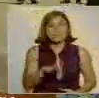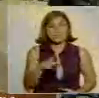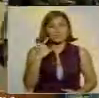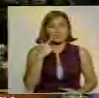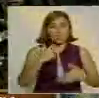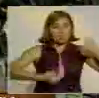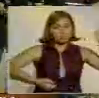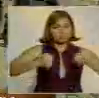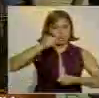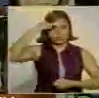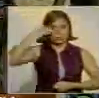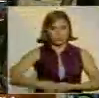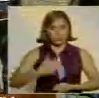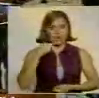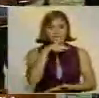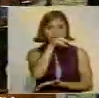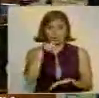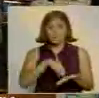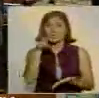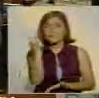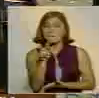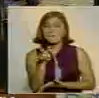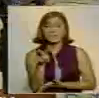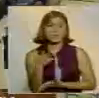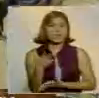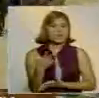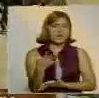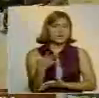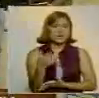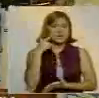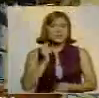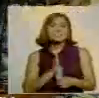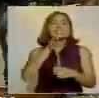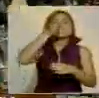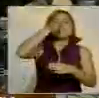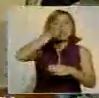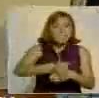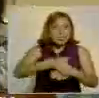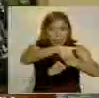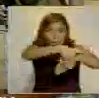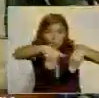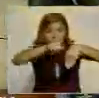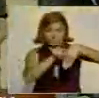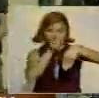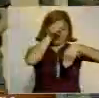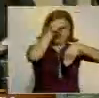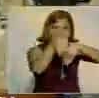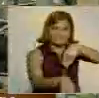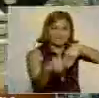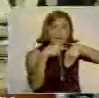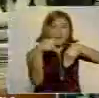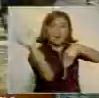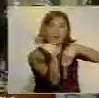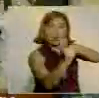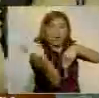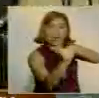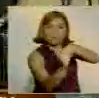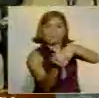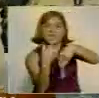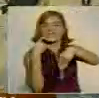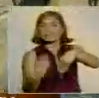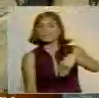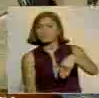vehículo de la Guardia Nacional Venezolana ingresó y cruzó la frontera